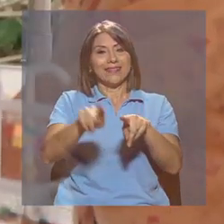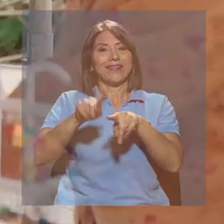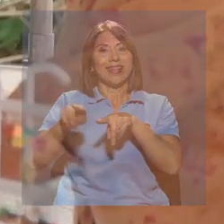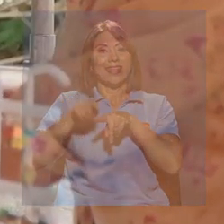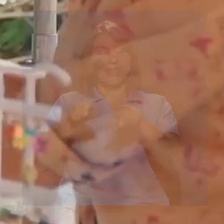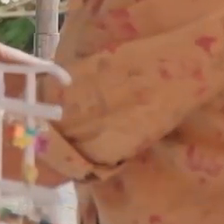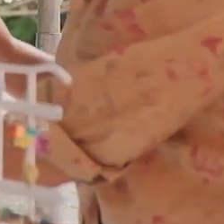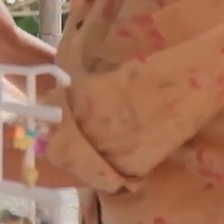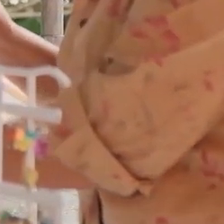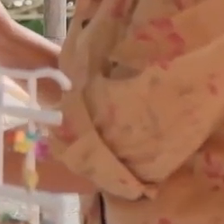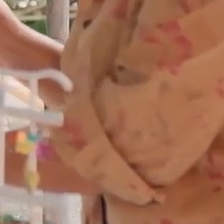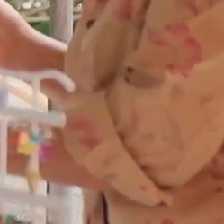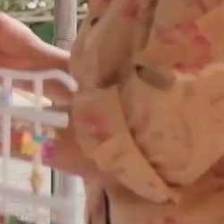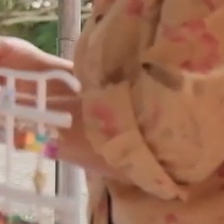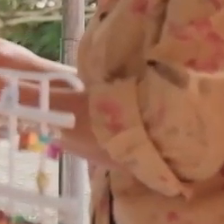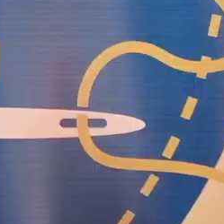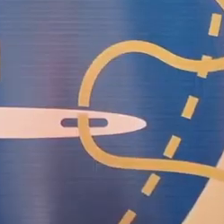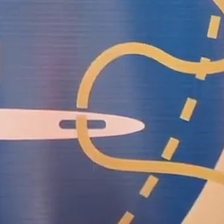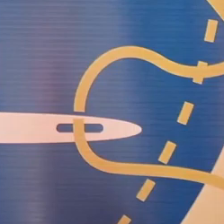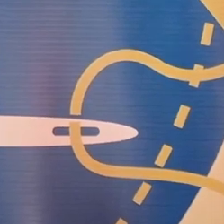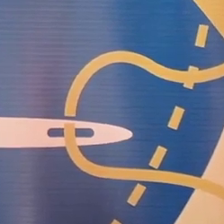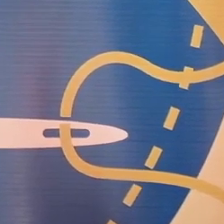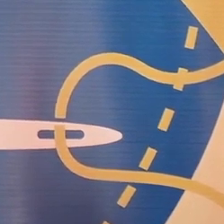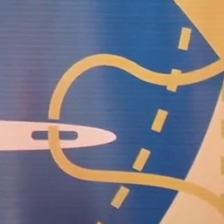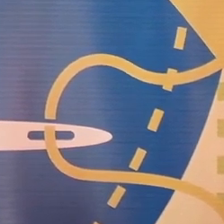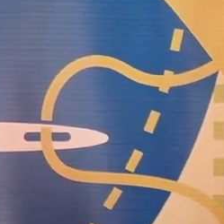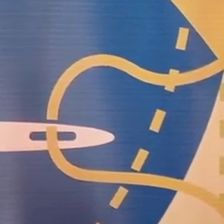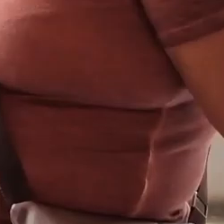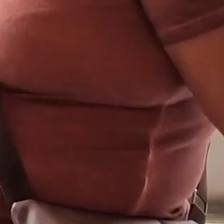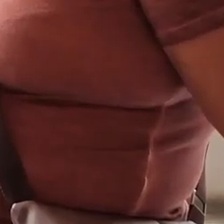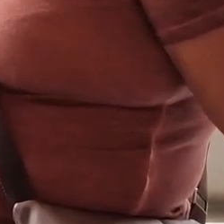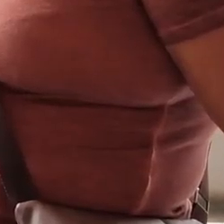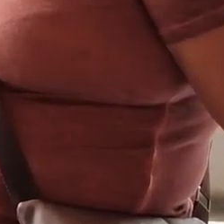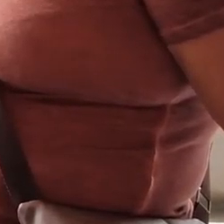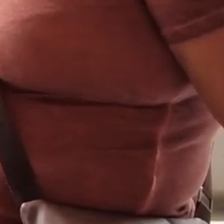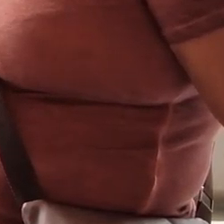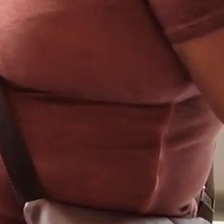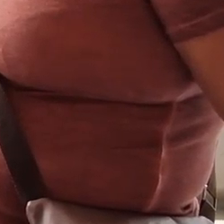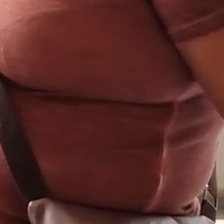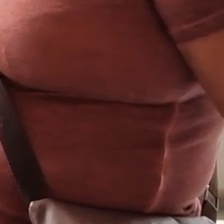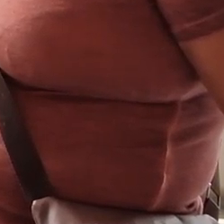ventas, por ejemplo, en un supermercado como dije antes, y les dan la oportunidad de que puedan ofrecer sus productos.